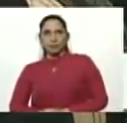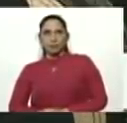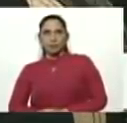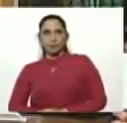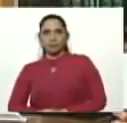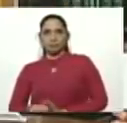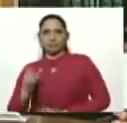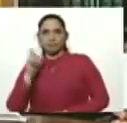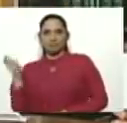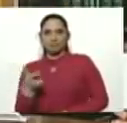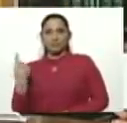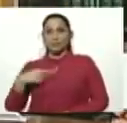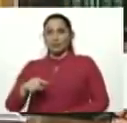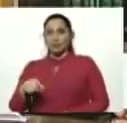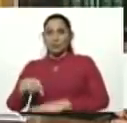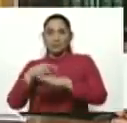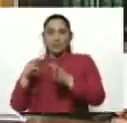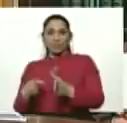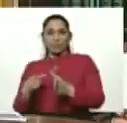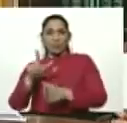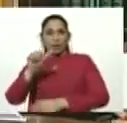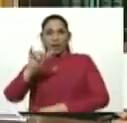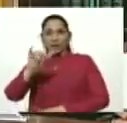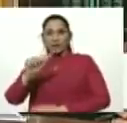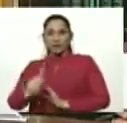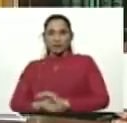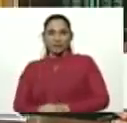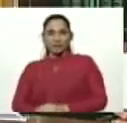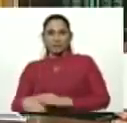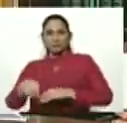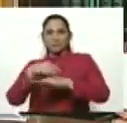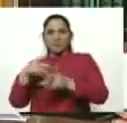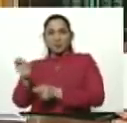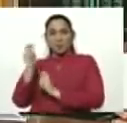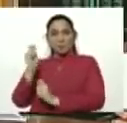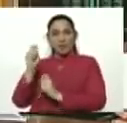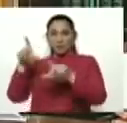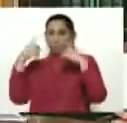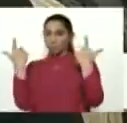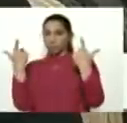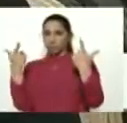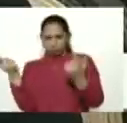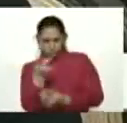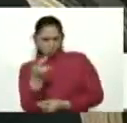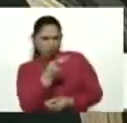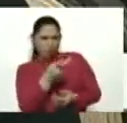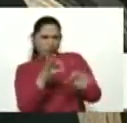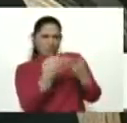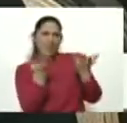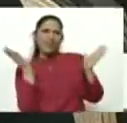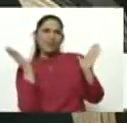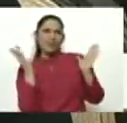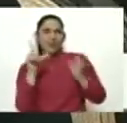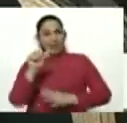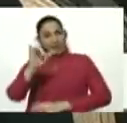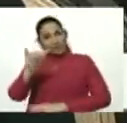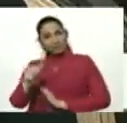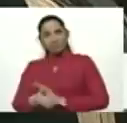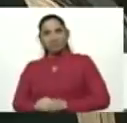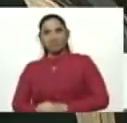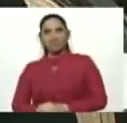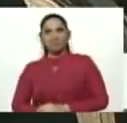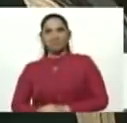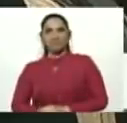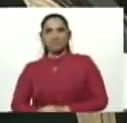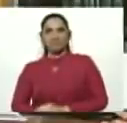Guárico, aunque tenemos un ministro Laya, que es ministro de Pesca y de La Guaira. ¿Son familia ustedes? Los Laya, pues. Los